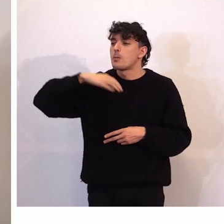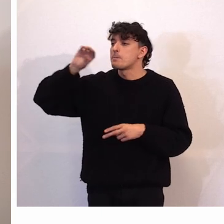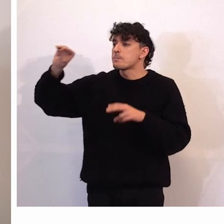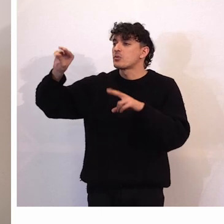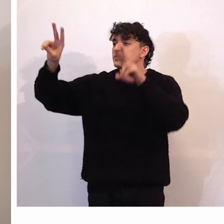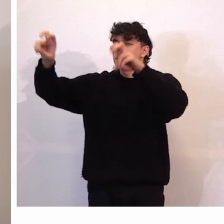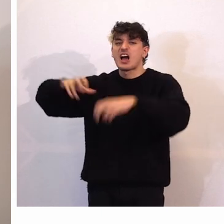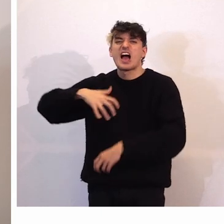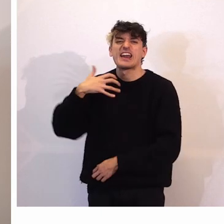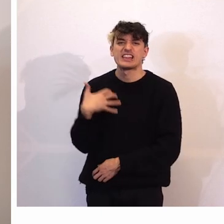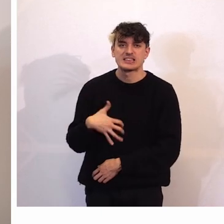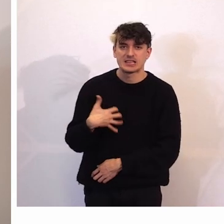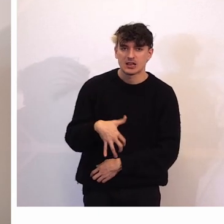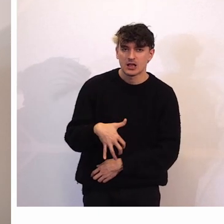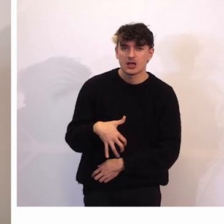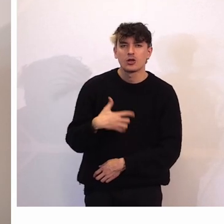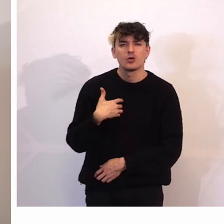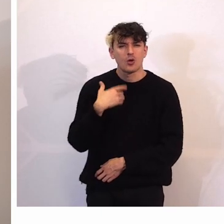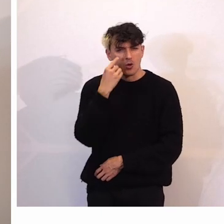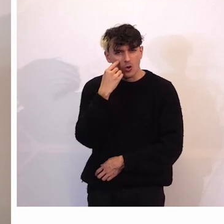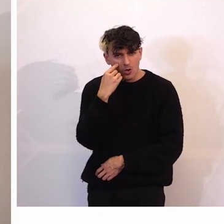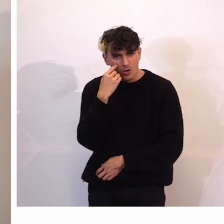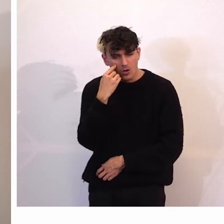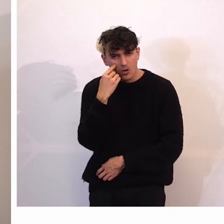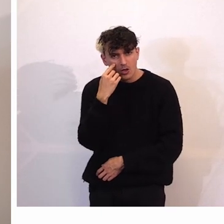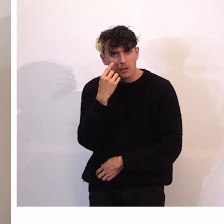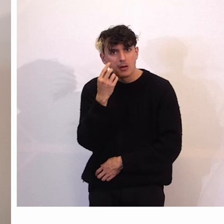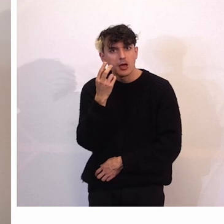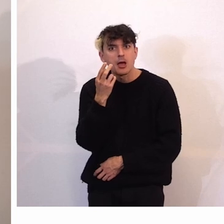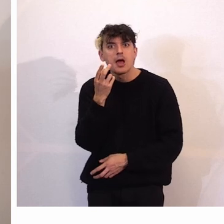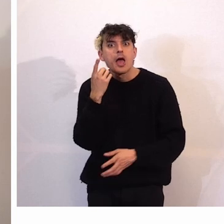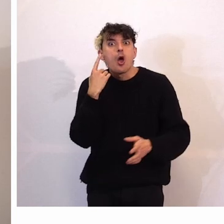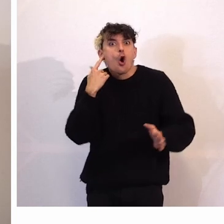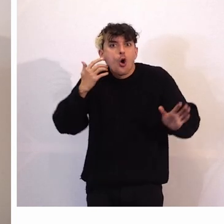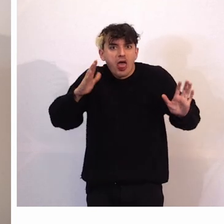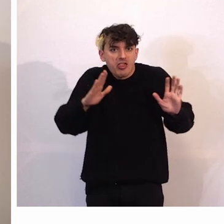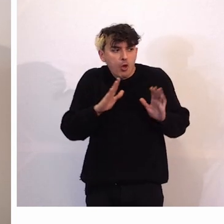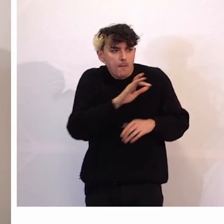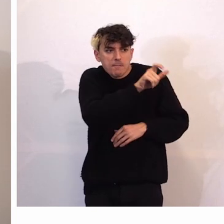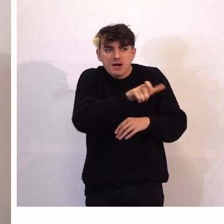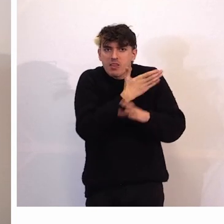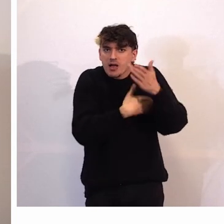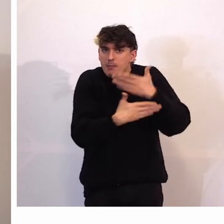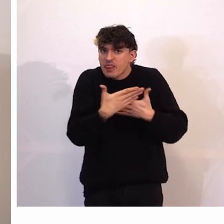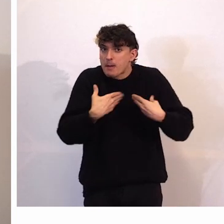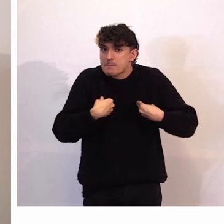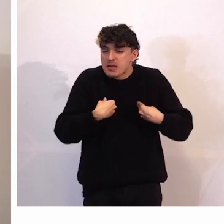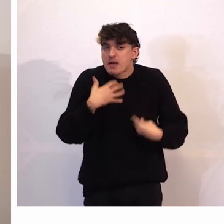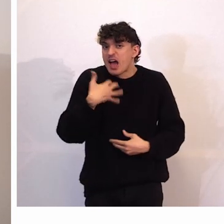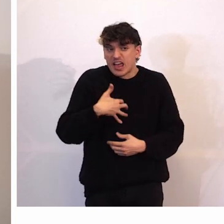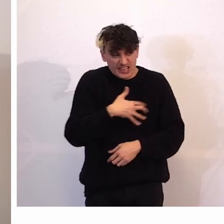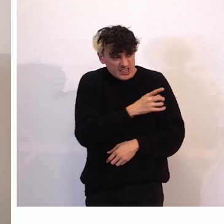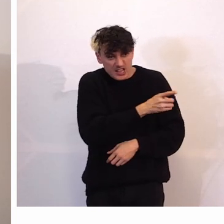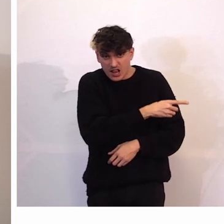Según he oído, que las personas con discapacidad en Argentina creen